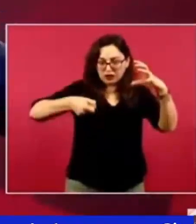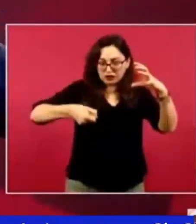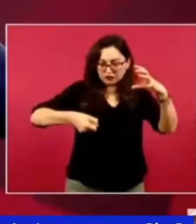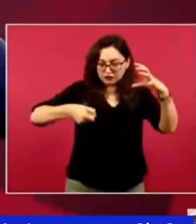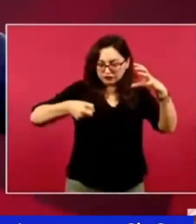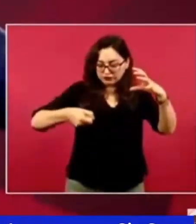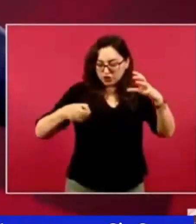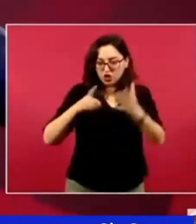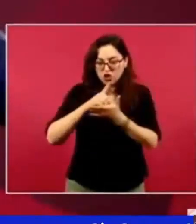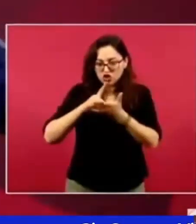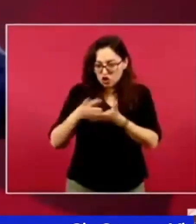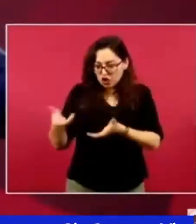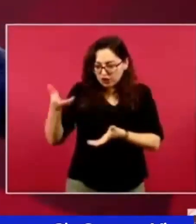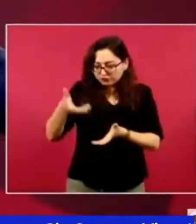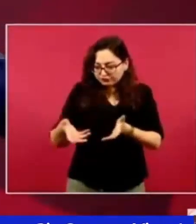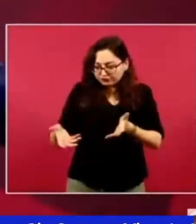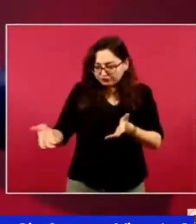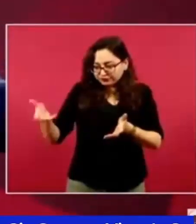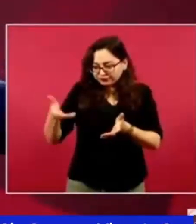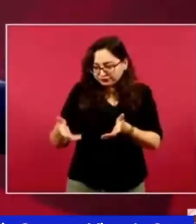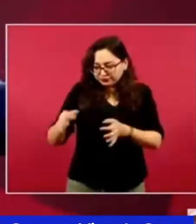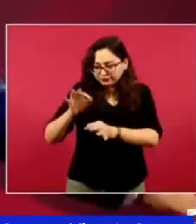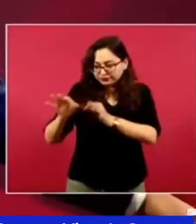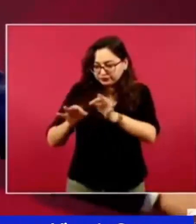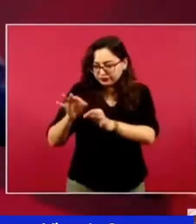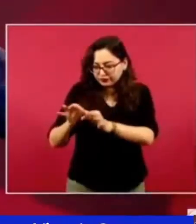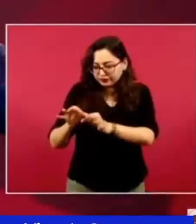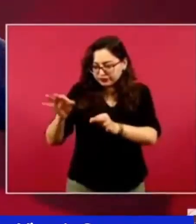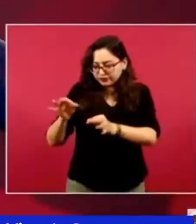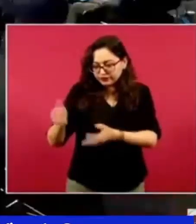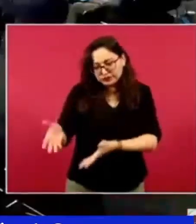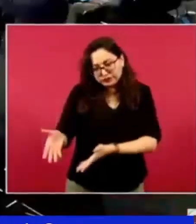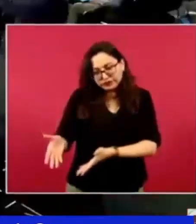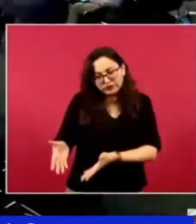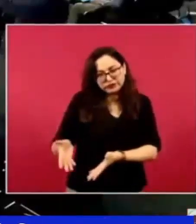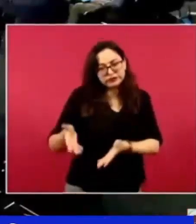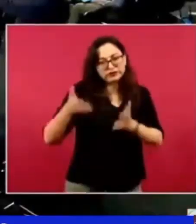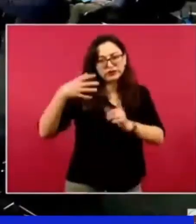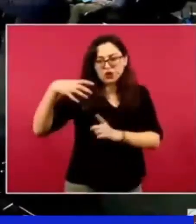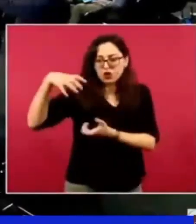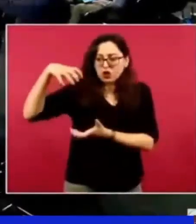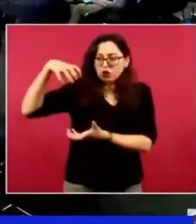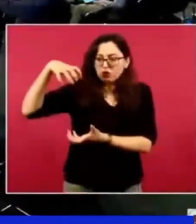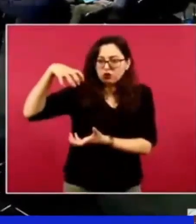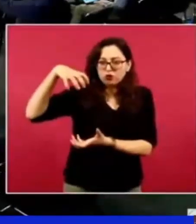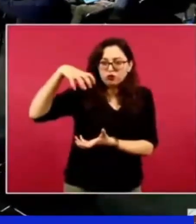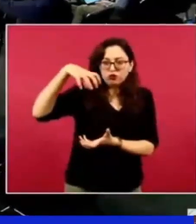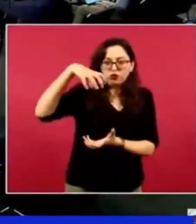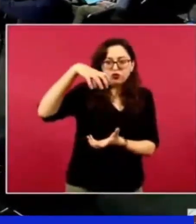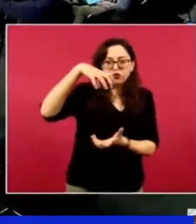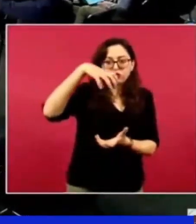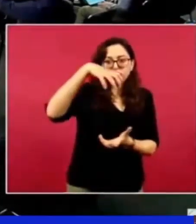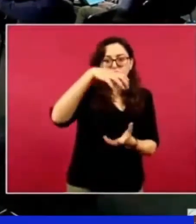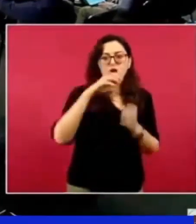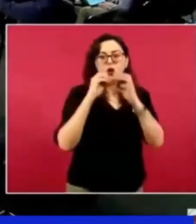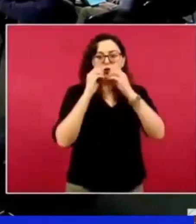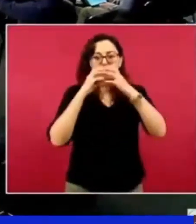bajan, ¿no?, toneladas de droga a Estados Unidos